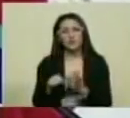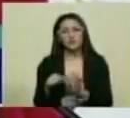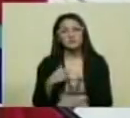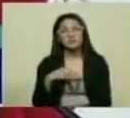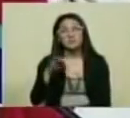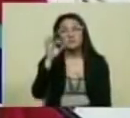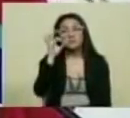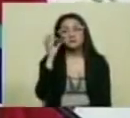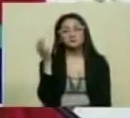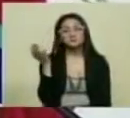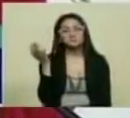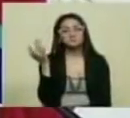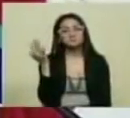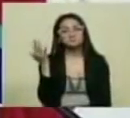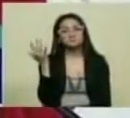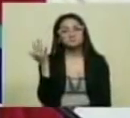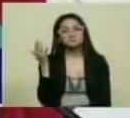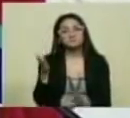Vámonos para allá, para